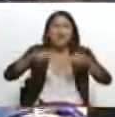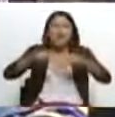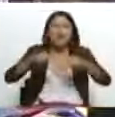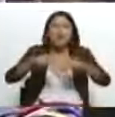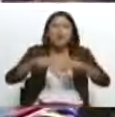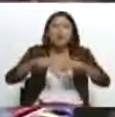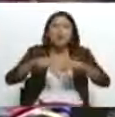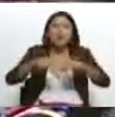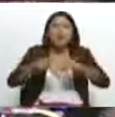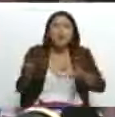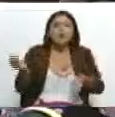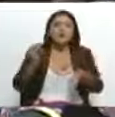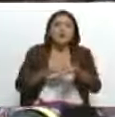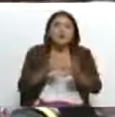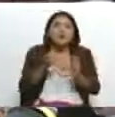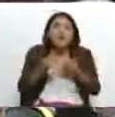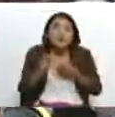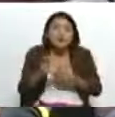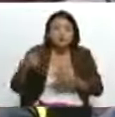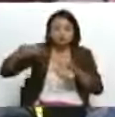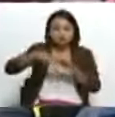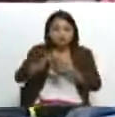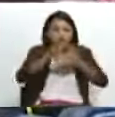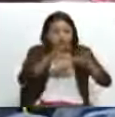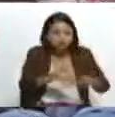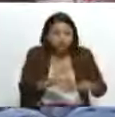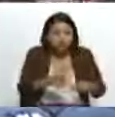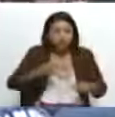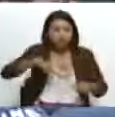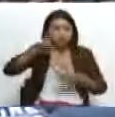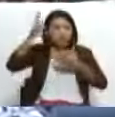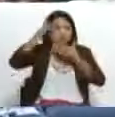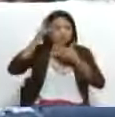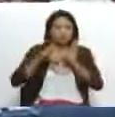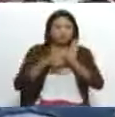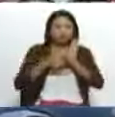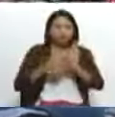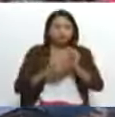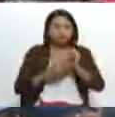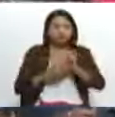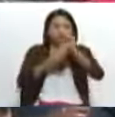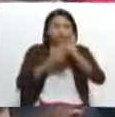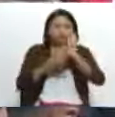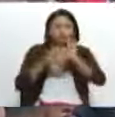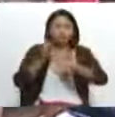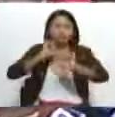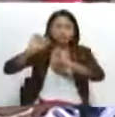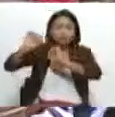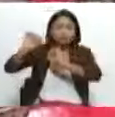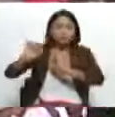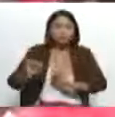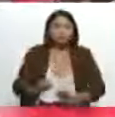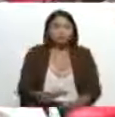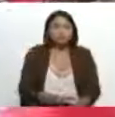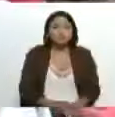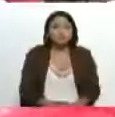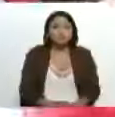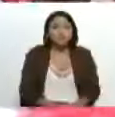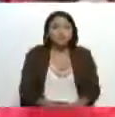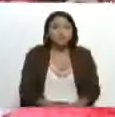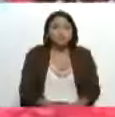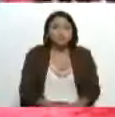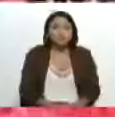un nuevo intento de invasión y aquí están los pueblos indígenas al frente para decidir la batalla en